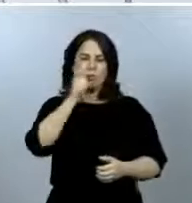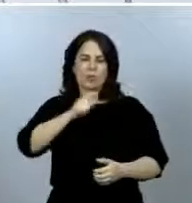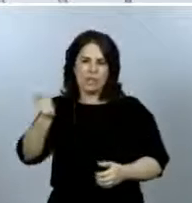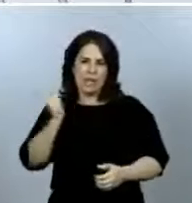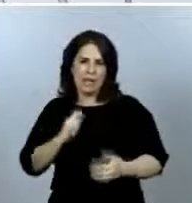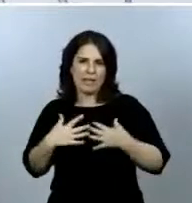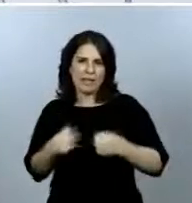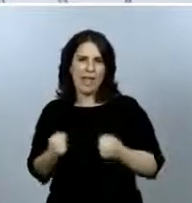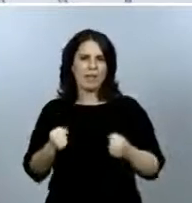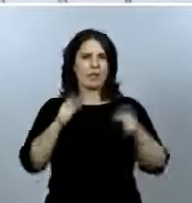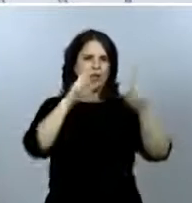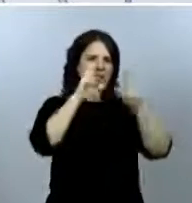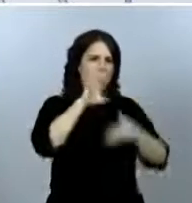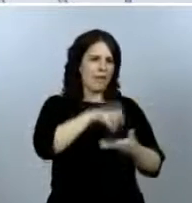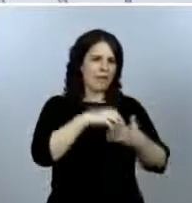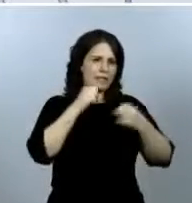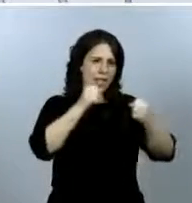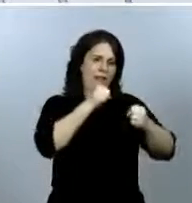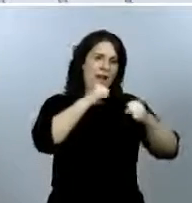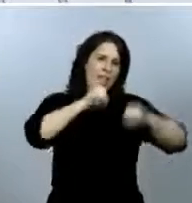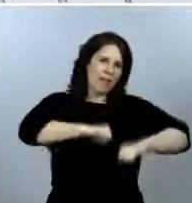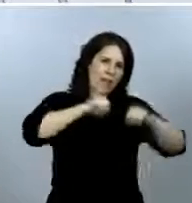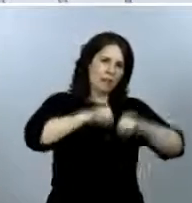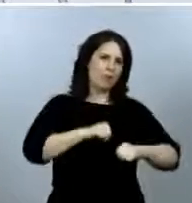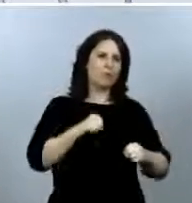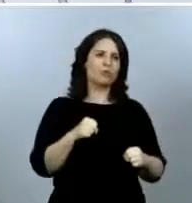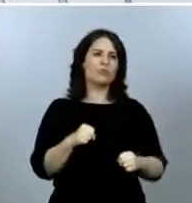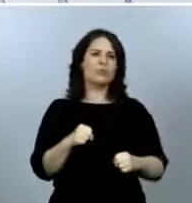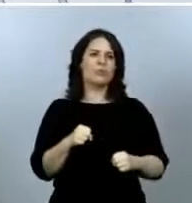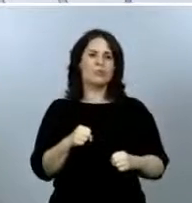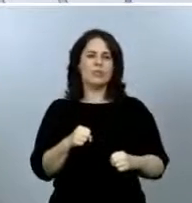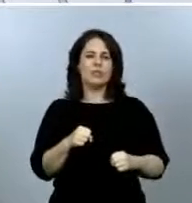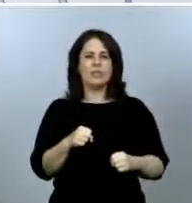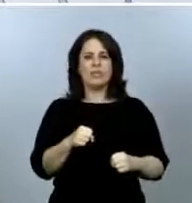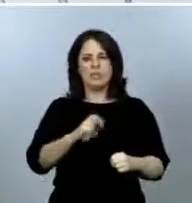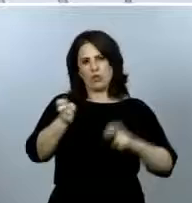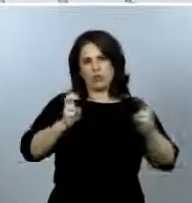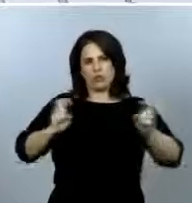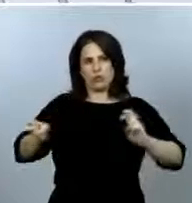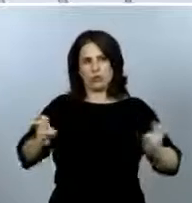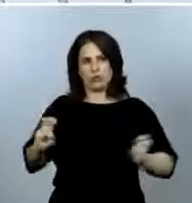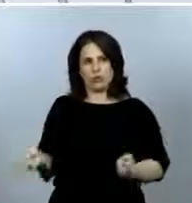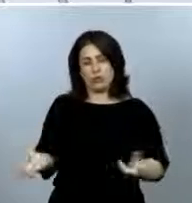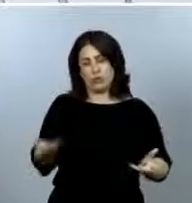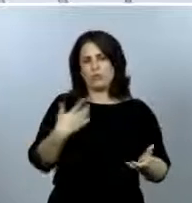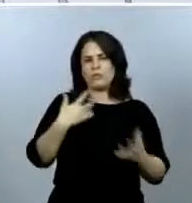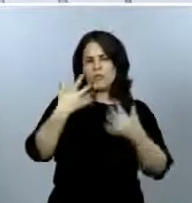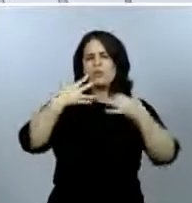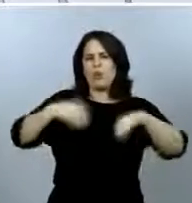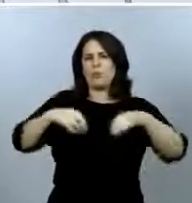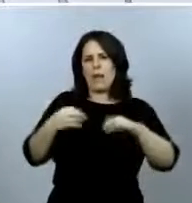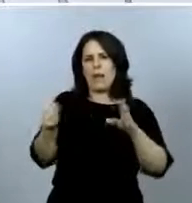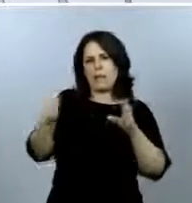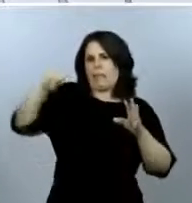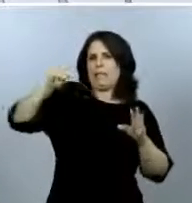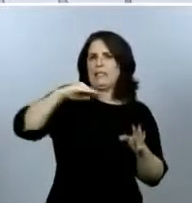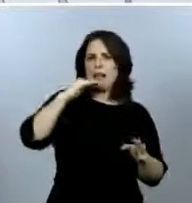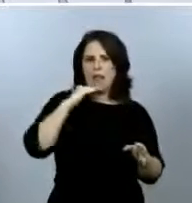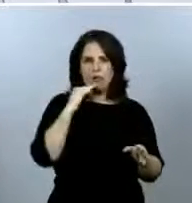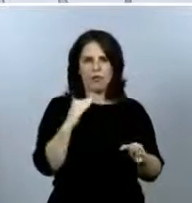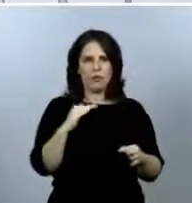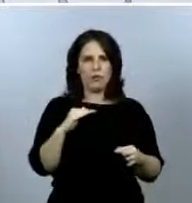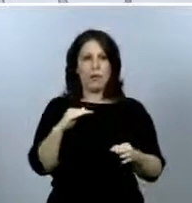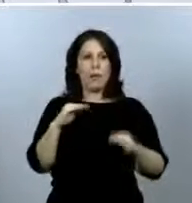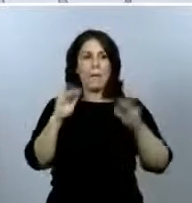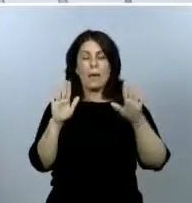y algunos otros grupos poblacionales por lo tanto es normal que tengamos algunos diagnósticos más pero si se fijan la evolución de los casos diagnosticados